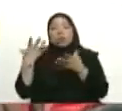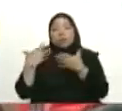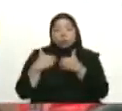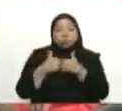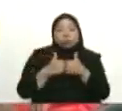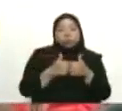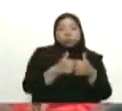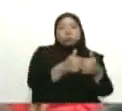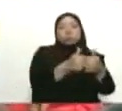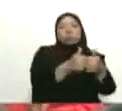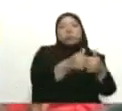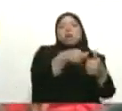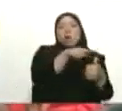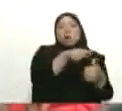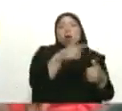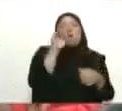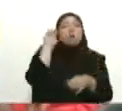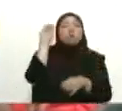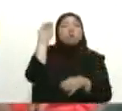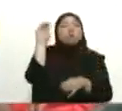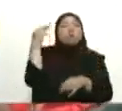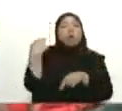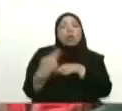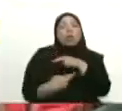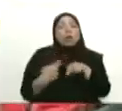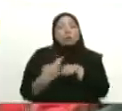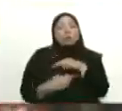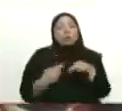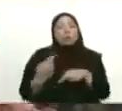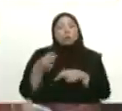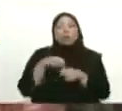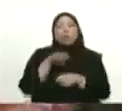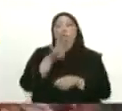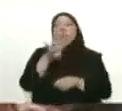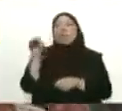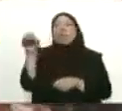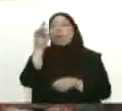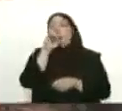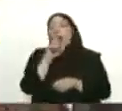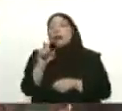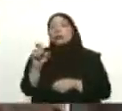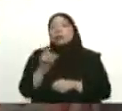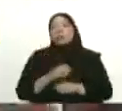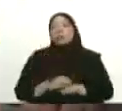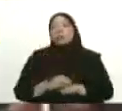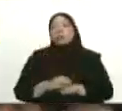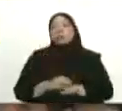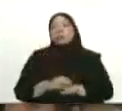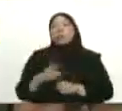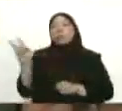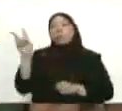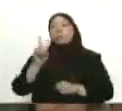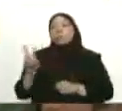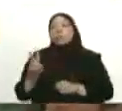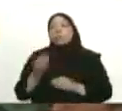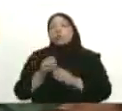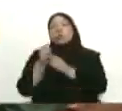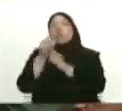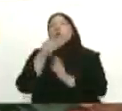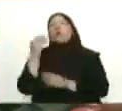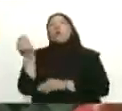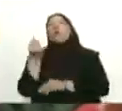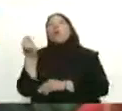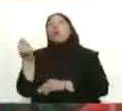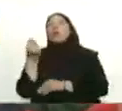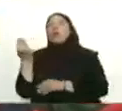acompañarlos a estas muchachas porque ahí está el futuro de esta Revolución dentro de cuarenta años este país lo va a dirigir un muchacho de